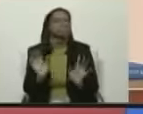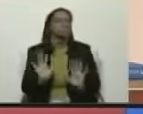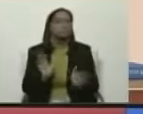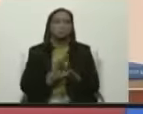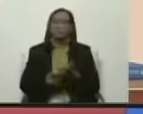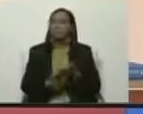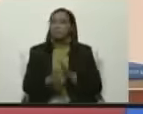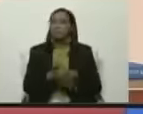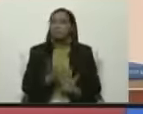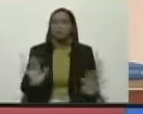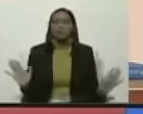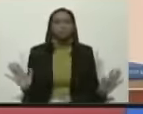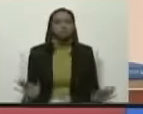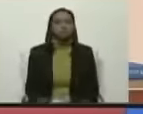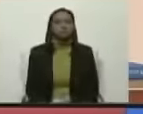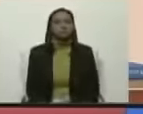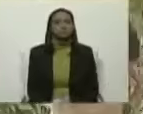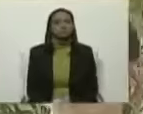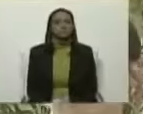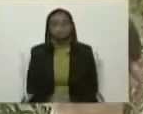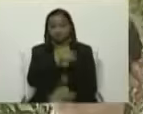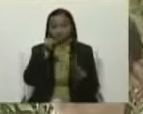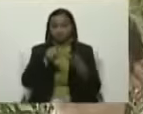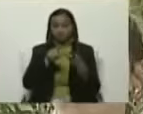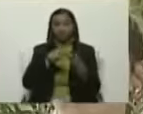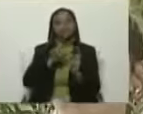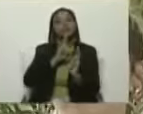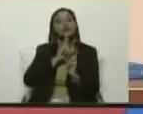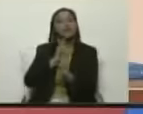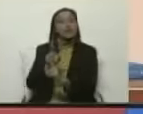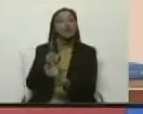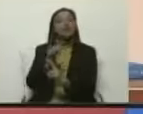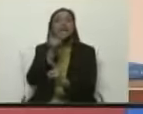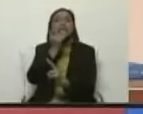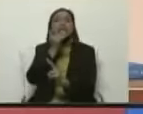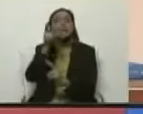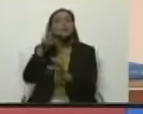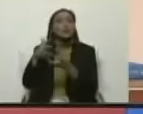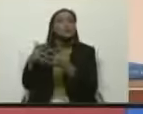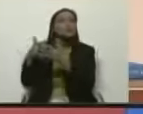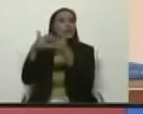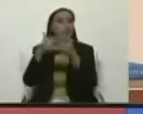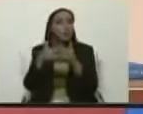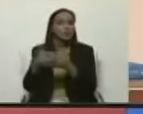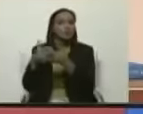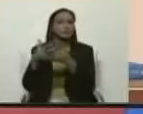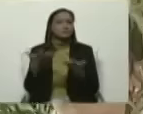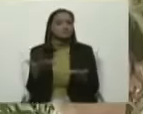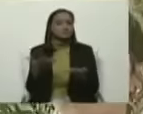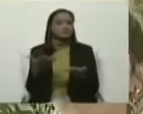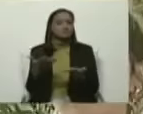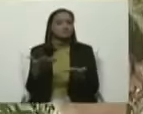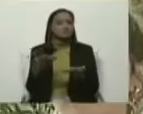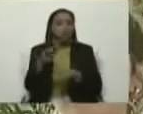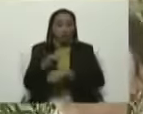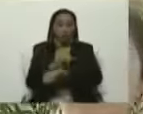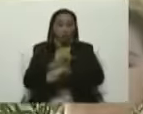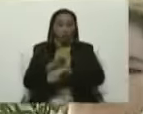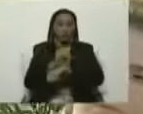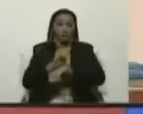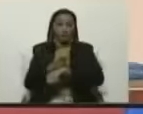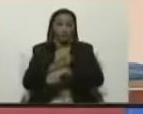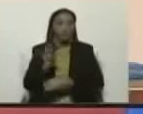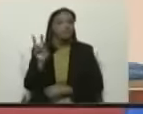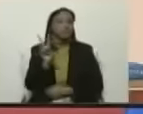respecto a lo que ocurrió en Estados Unidos, mira, Fabiana, el gobierno venezolano hizo lo